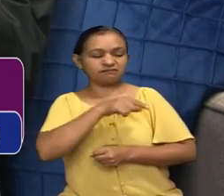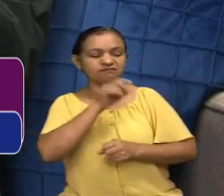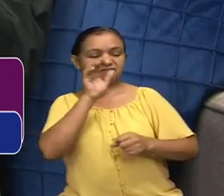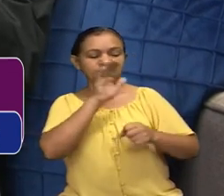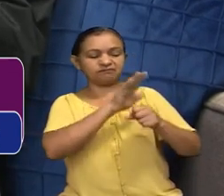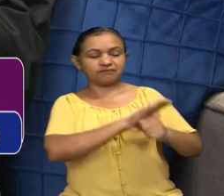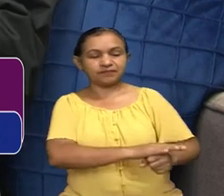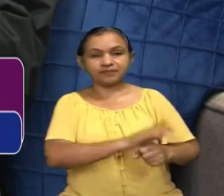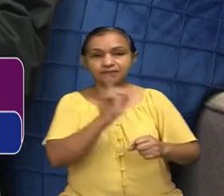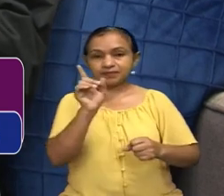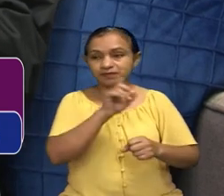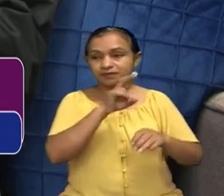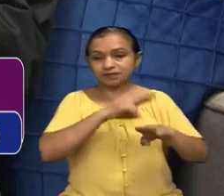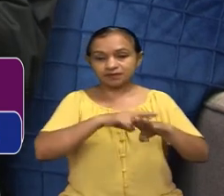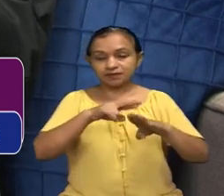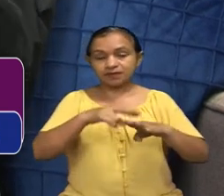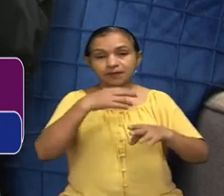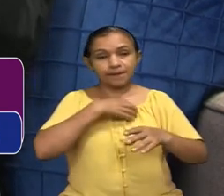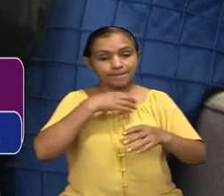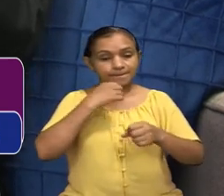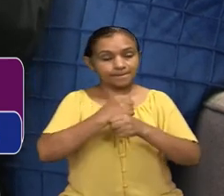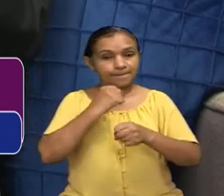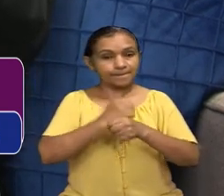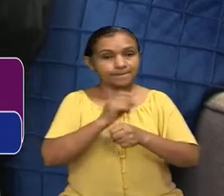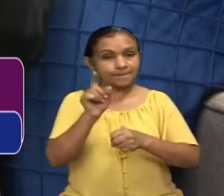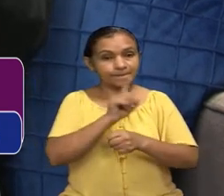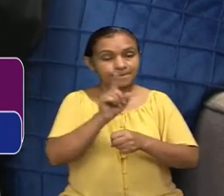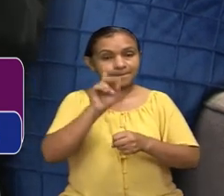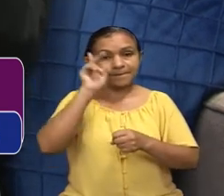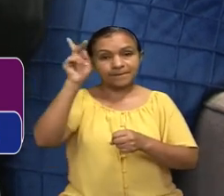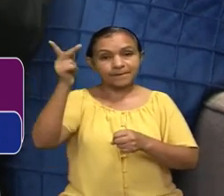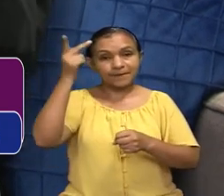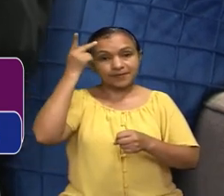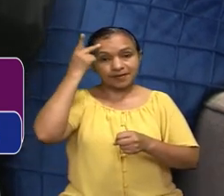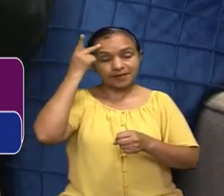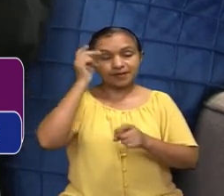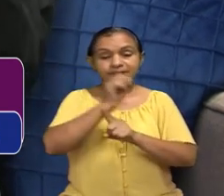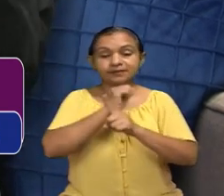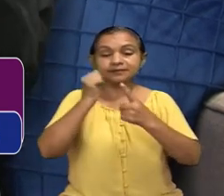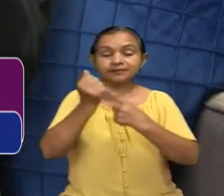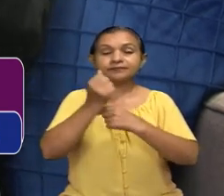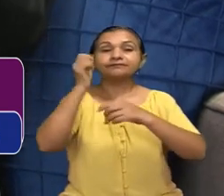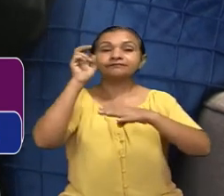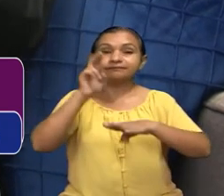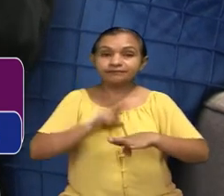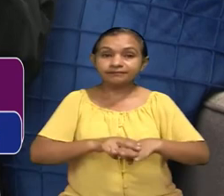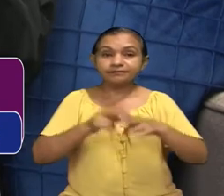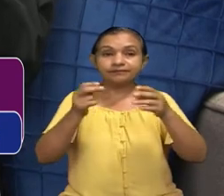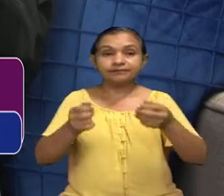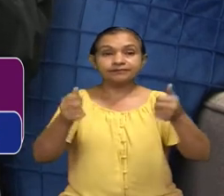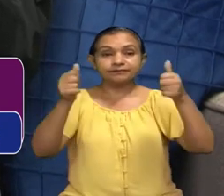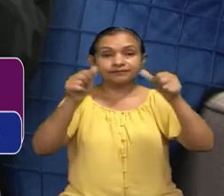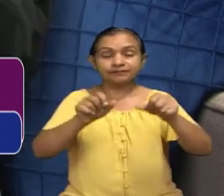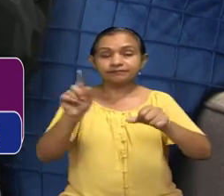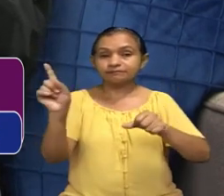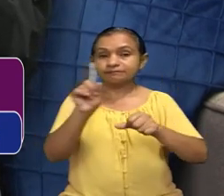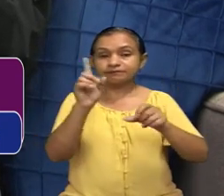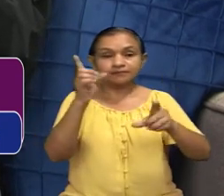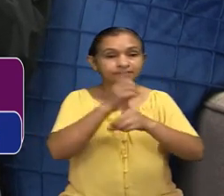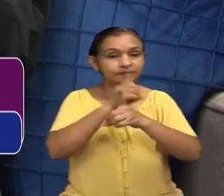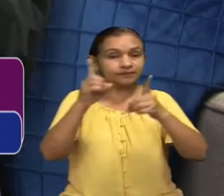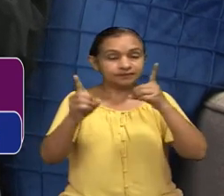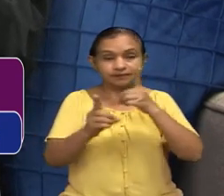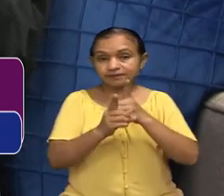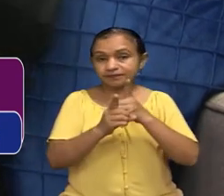institucionales, sí, sí, la normativa interna. Entonces, en esa política de la Asamblea Nacional se establece que no debe de haber